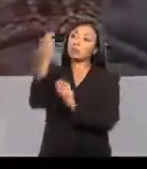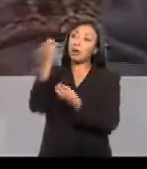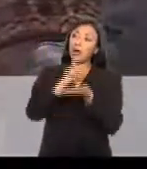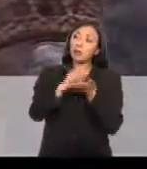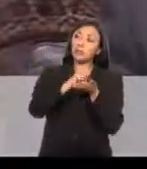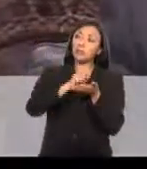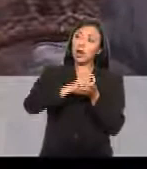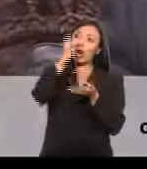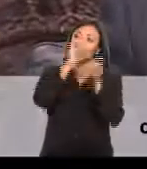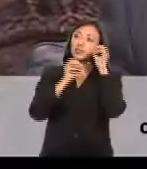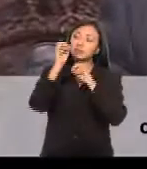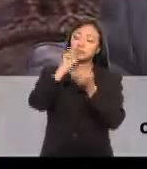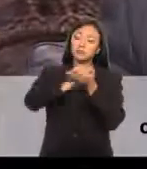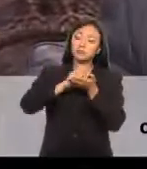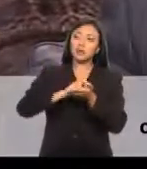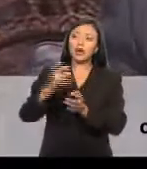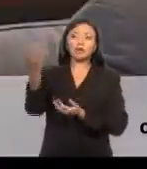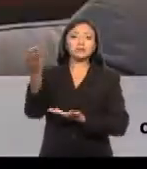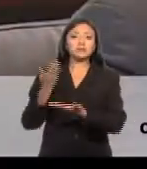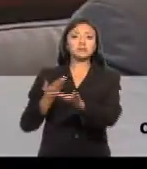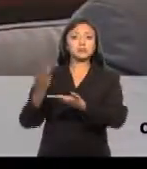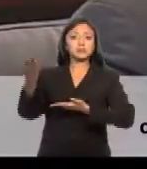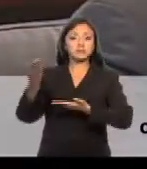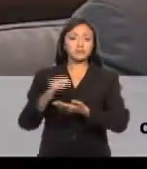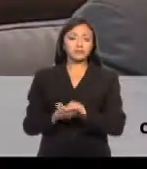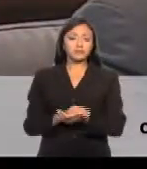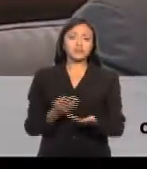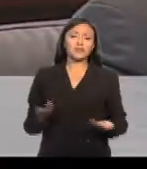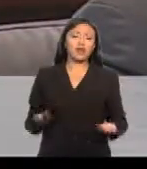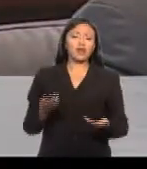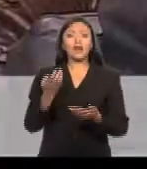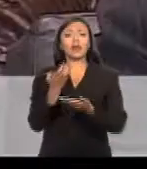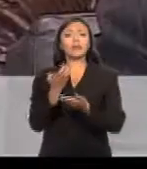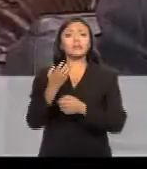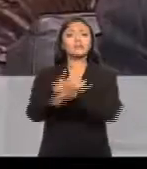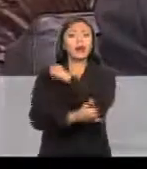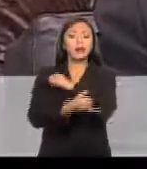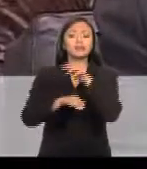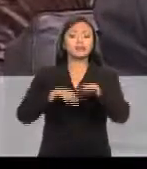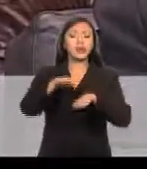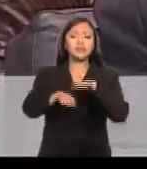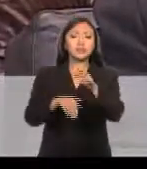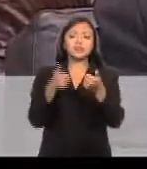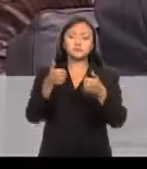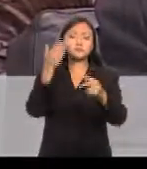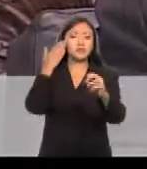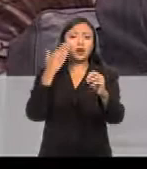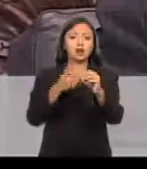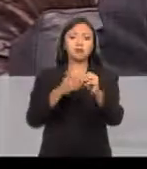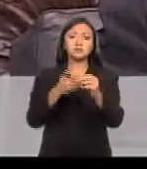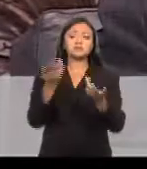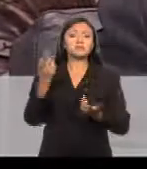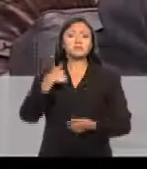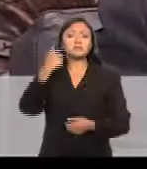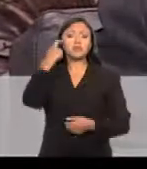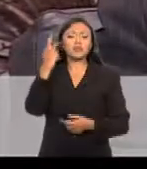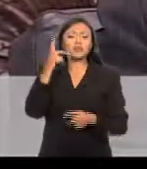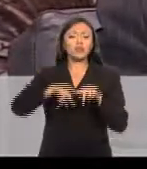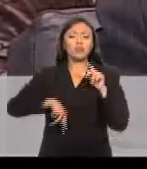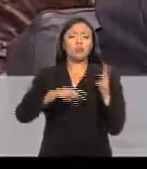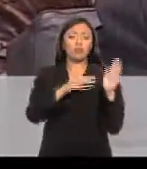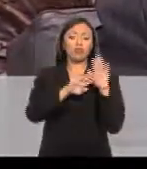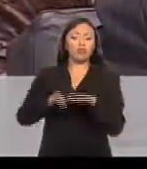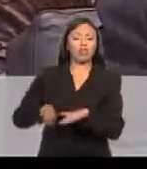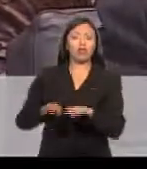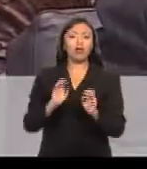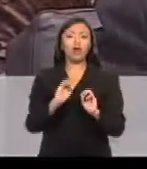las comisiones recogen las observaciones y se colegisla de esta manera. O sea, cuando uno ve que el país está caminando en la dirección correcta, yo creo que no se